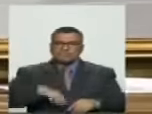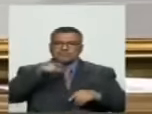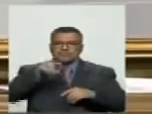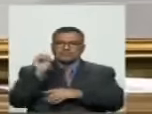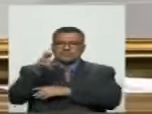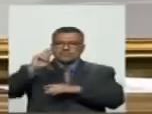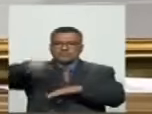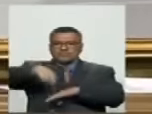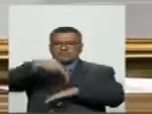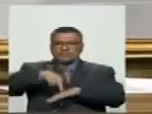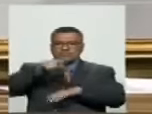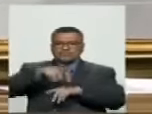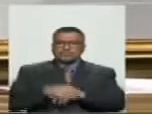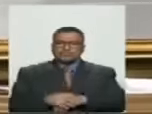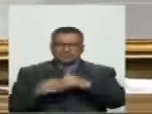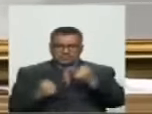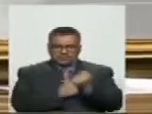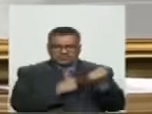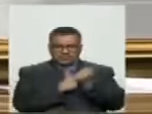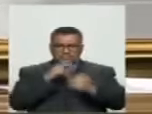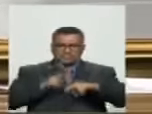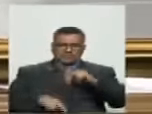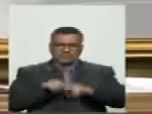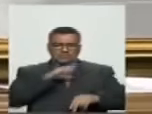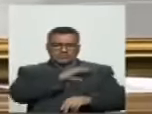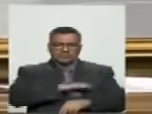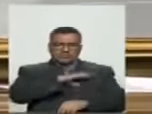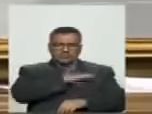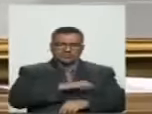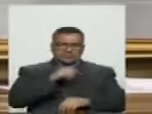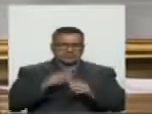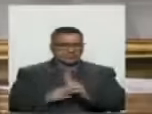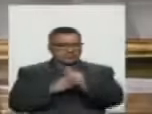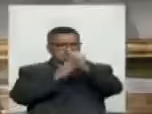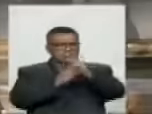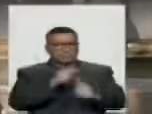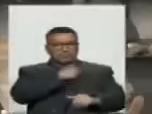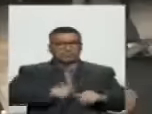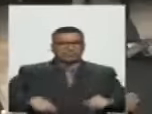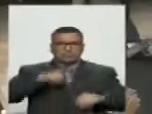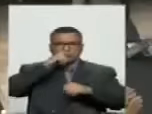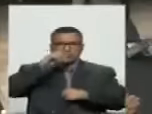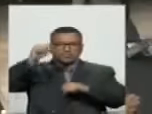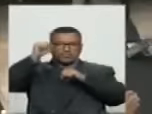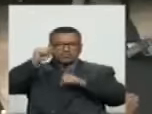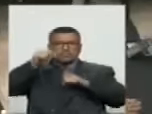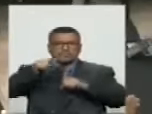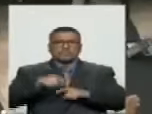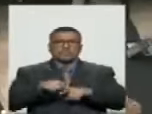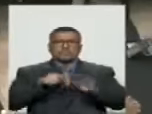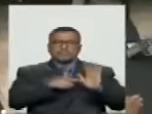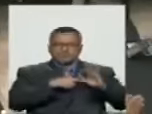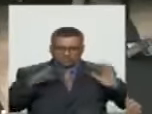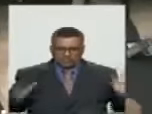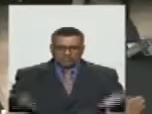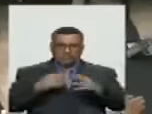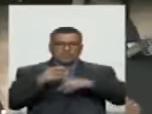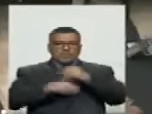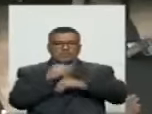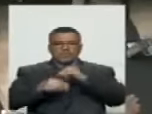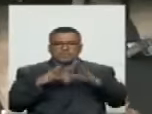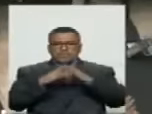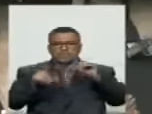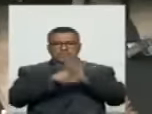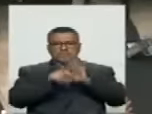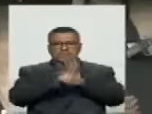Esta Asamblea Nacional respalda la creación de esta comisión orientada por el presidente Nicolás Maduro. Y vamos, presidente, a hacer todas las leyes